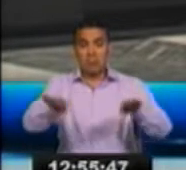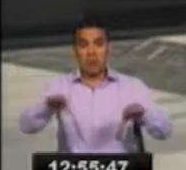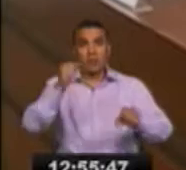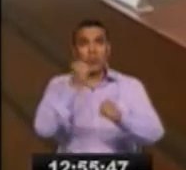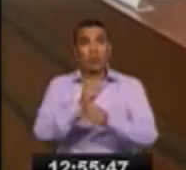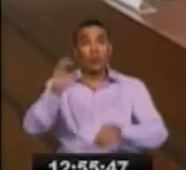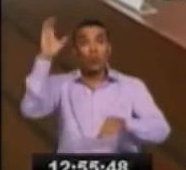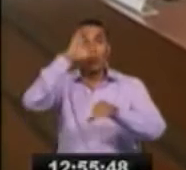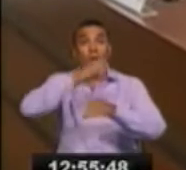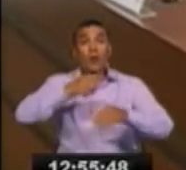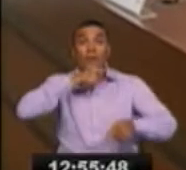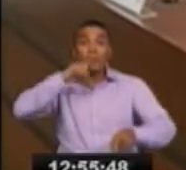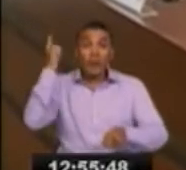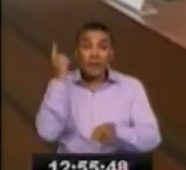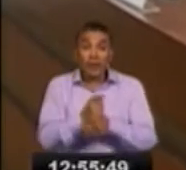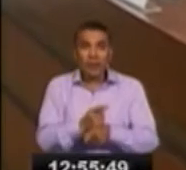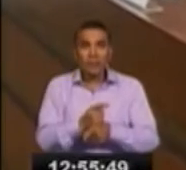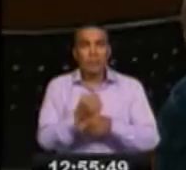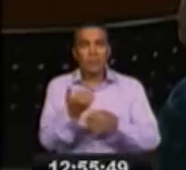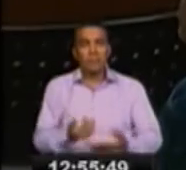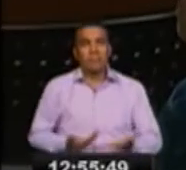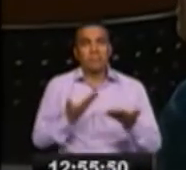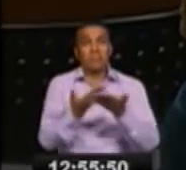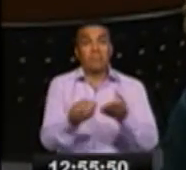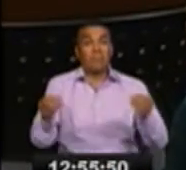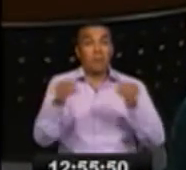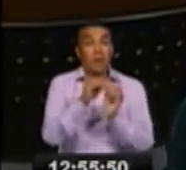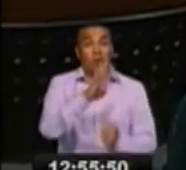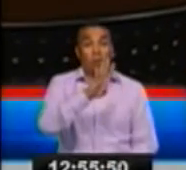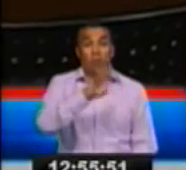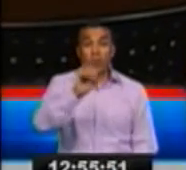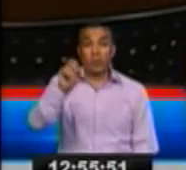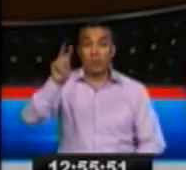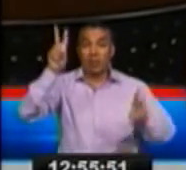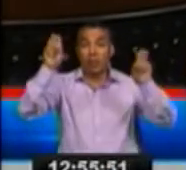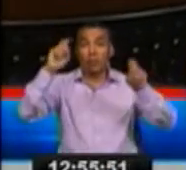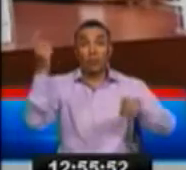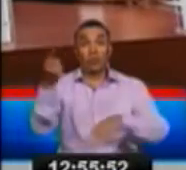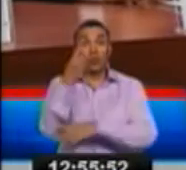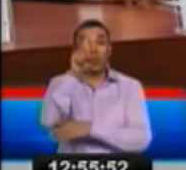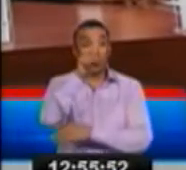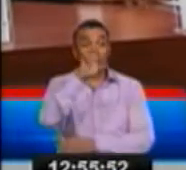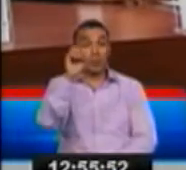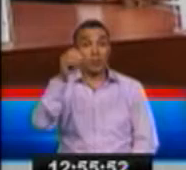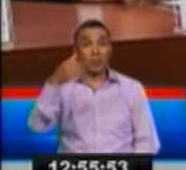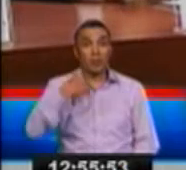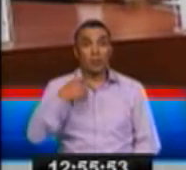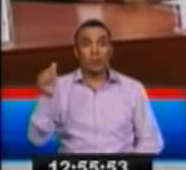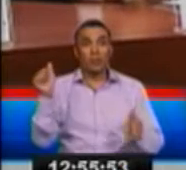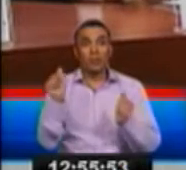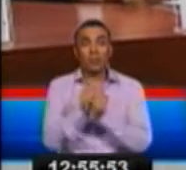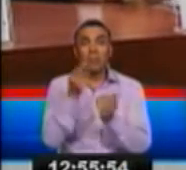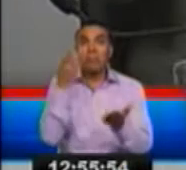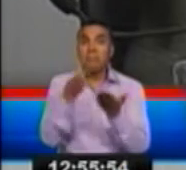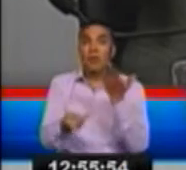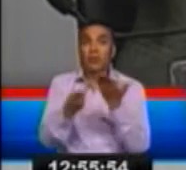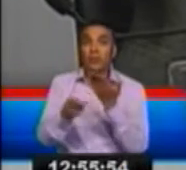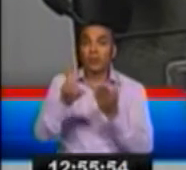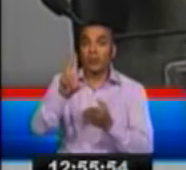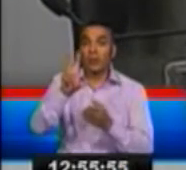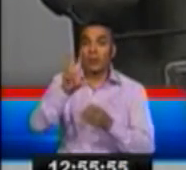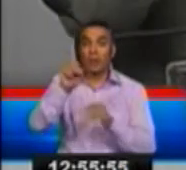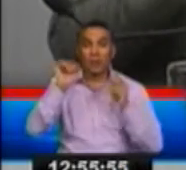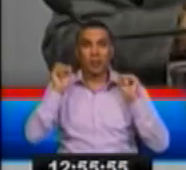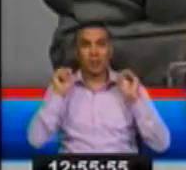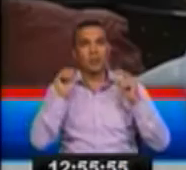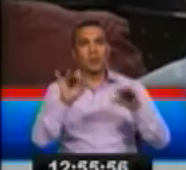Verdad y la Justicia, se han presentado más de 400 casos y solo 100 de ellos tienen que ver con los hechos ocurridos el 30